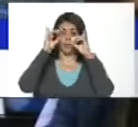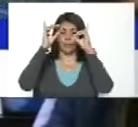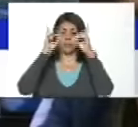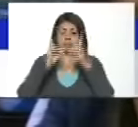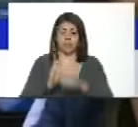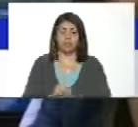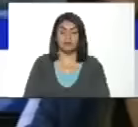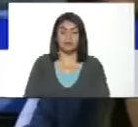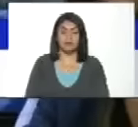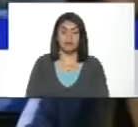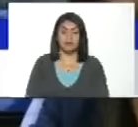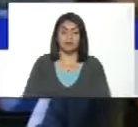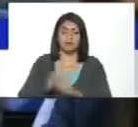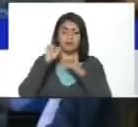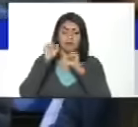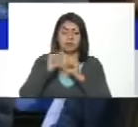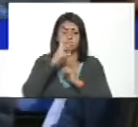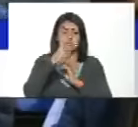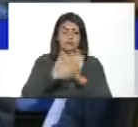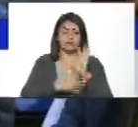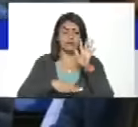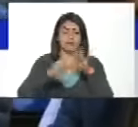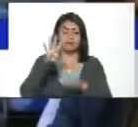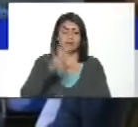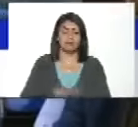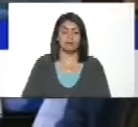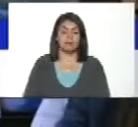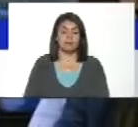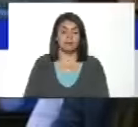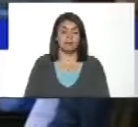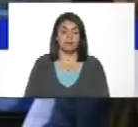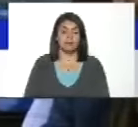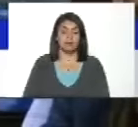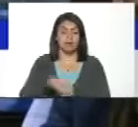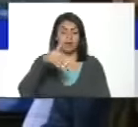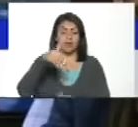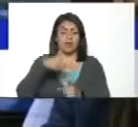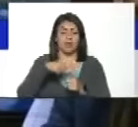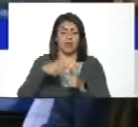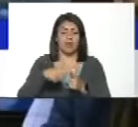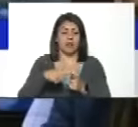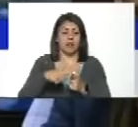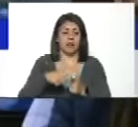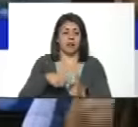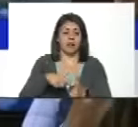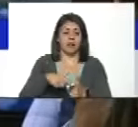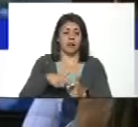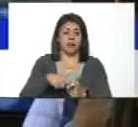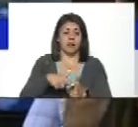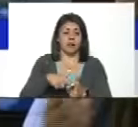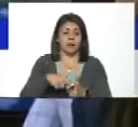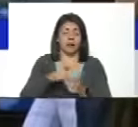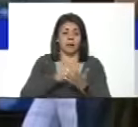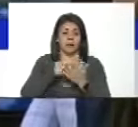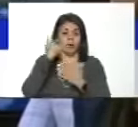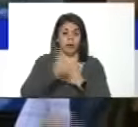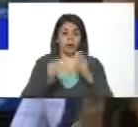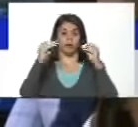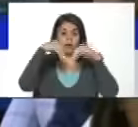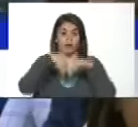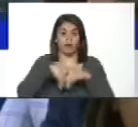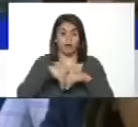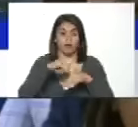consistentemente se condenó la salida de 2014. De tal manera que votar ese proyecto de